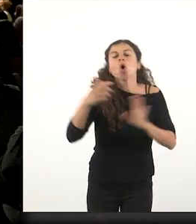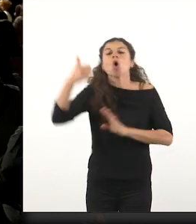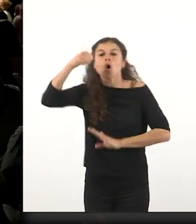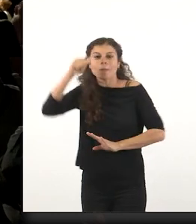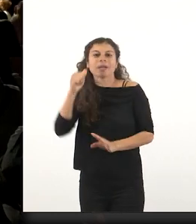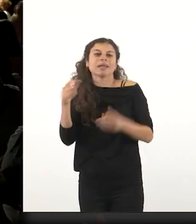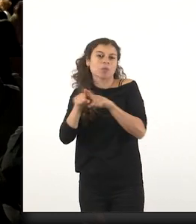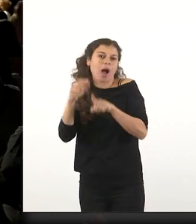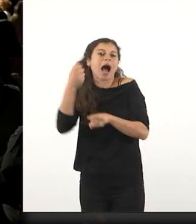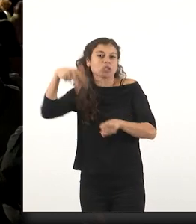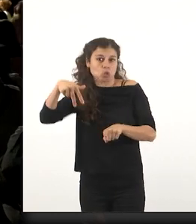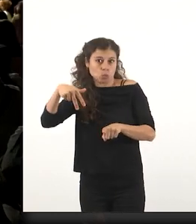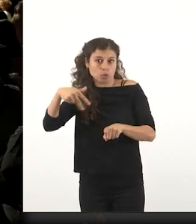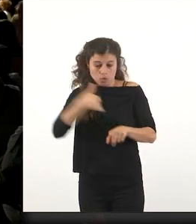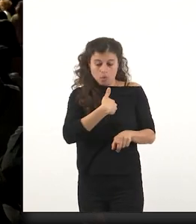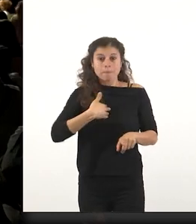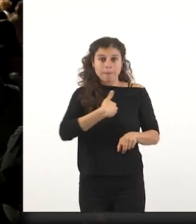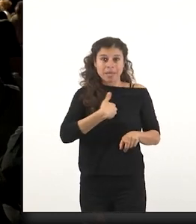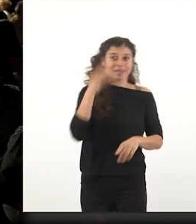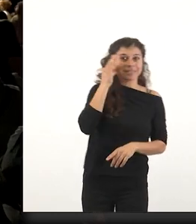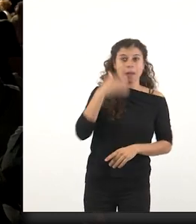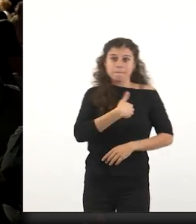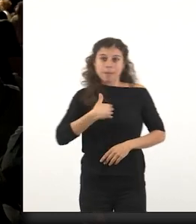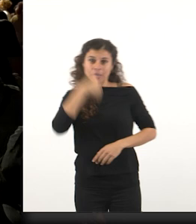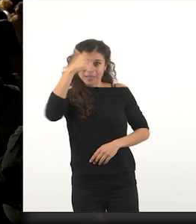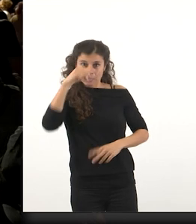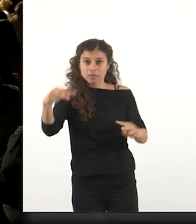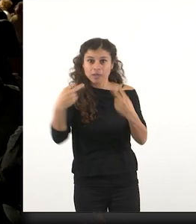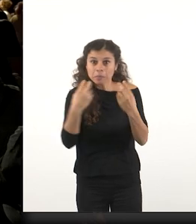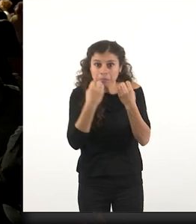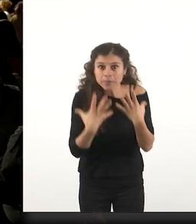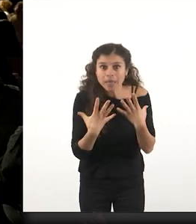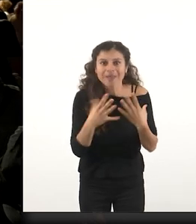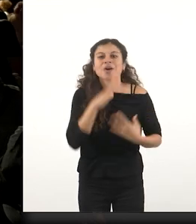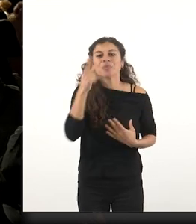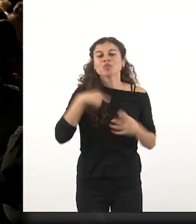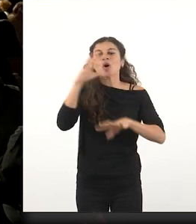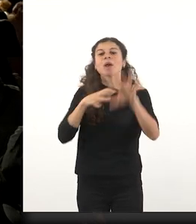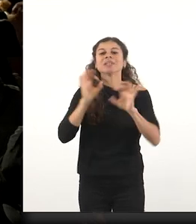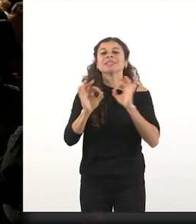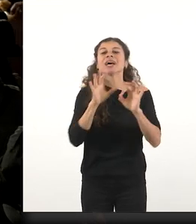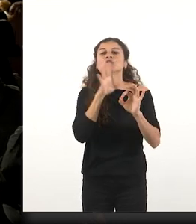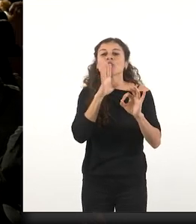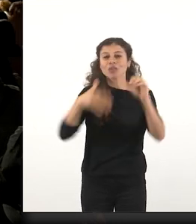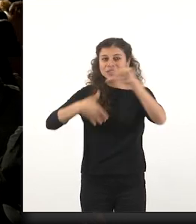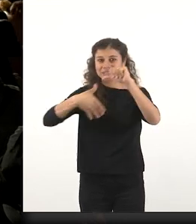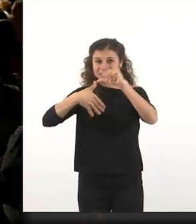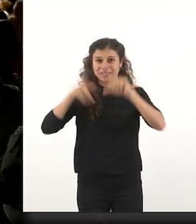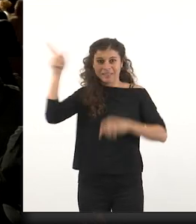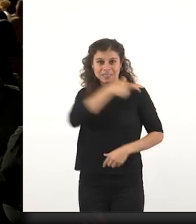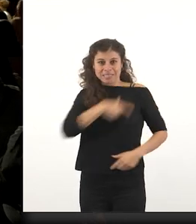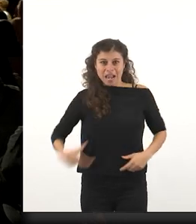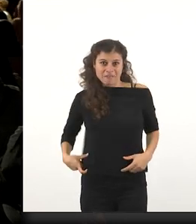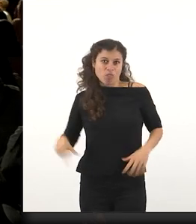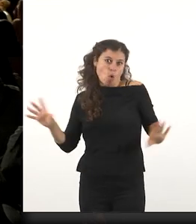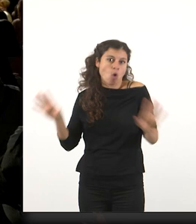tía, ¿veis los jiricos de los personajes? Vale, que yo sí lo pregunto, como aprendí a hacer teatro en El Salvador, Centroamérica, Tercer Mundo, Sudacalandia, estoy aquí en la península histérica, en el primer